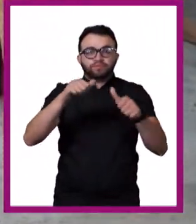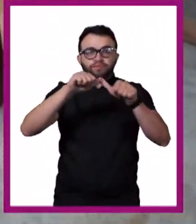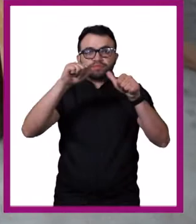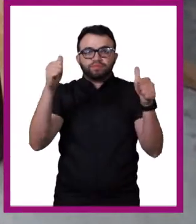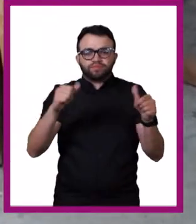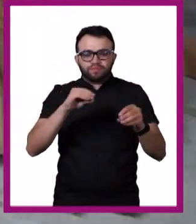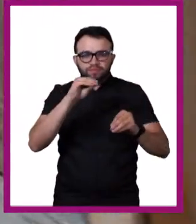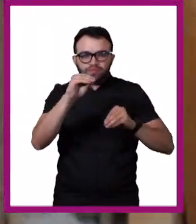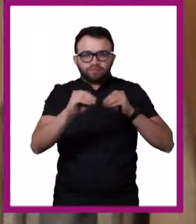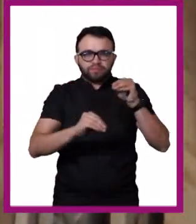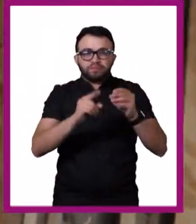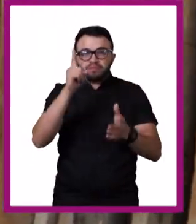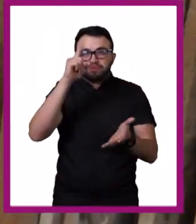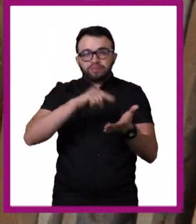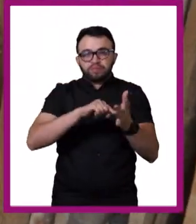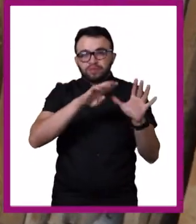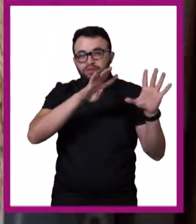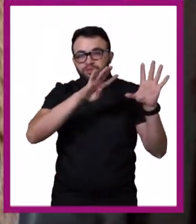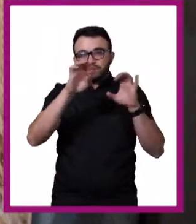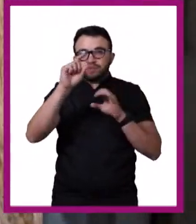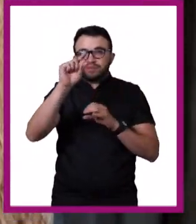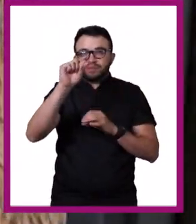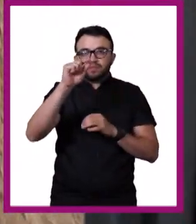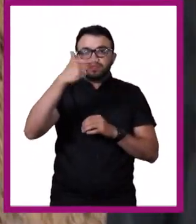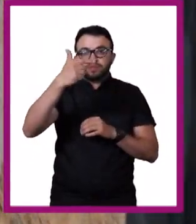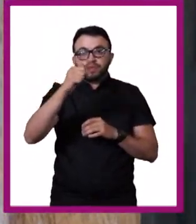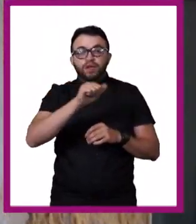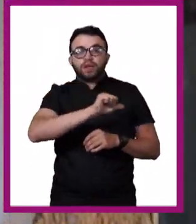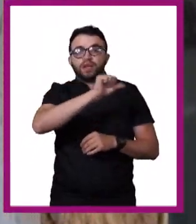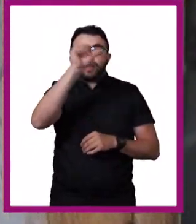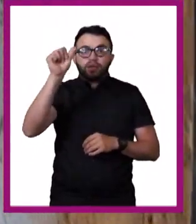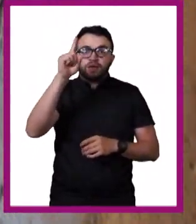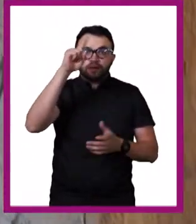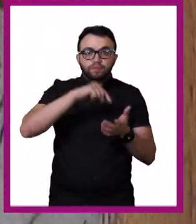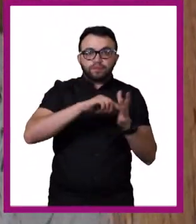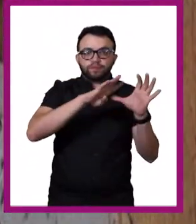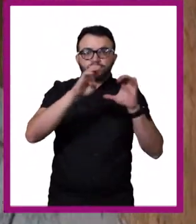Esmeralda del año 1977 al 1982.